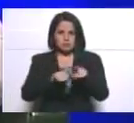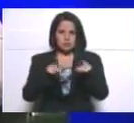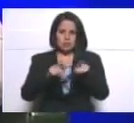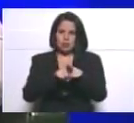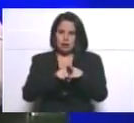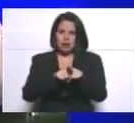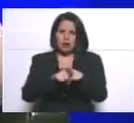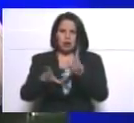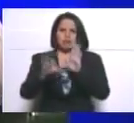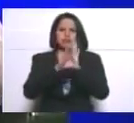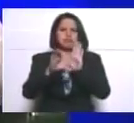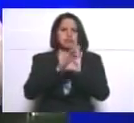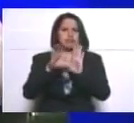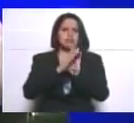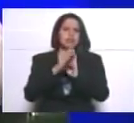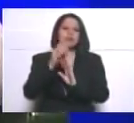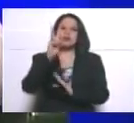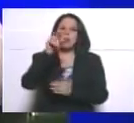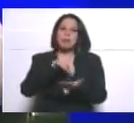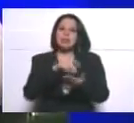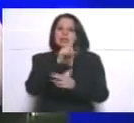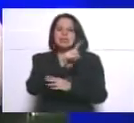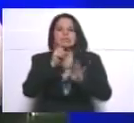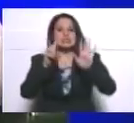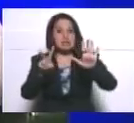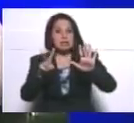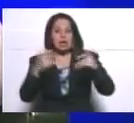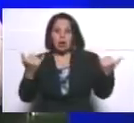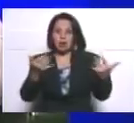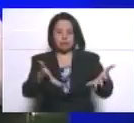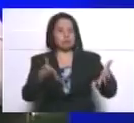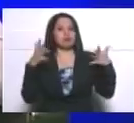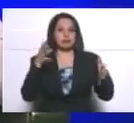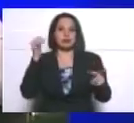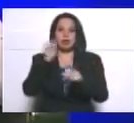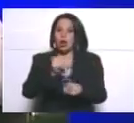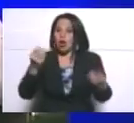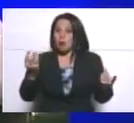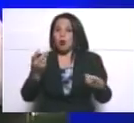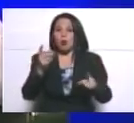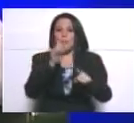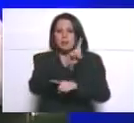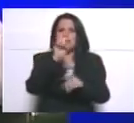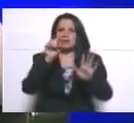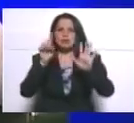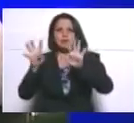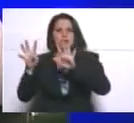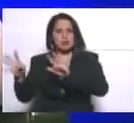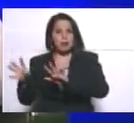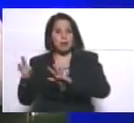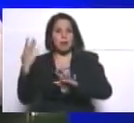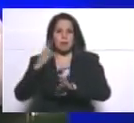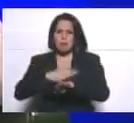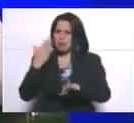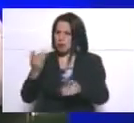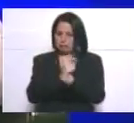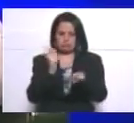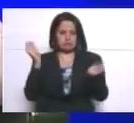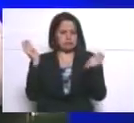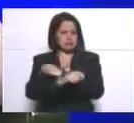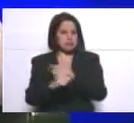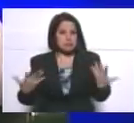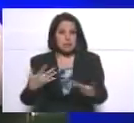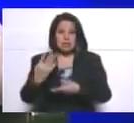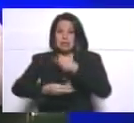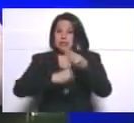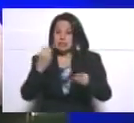del 2017 recoge la eficacia y el ánimo de victoria de la constituyente del 99. Porque esa constituyente se da en medio